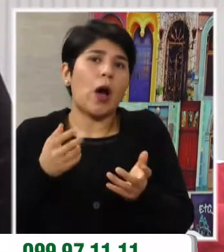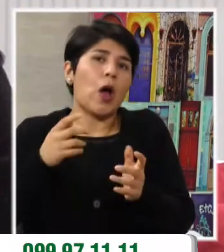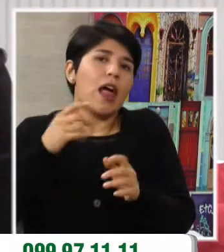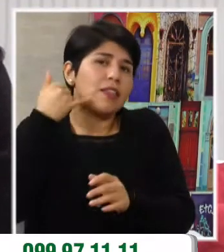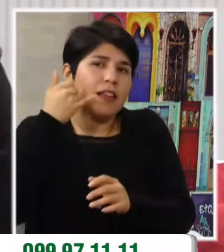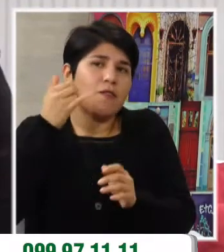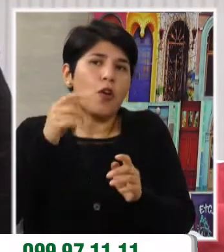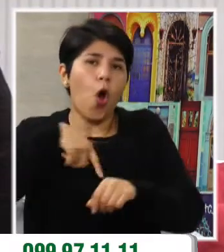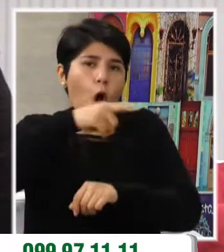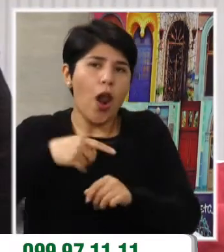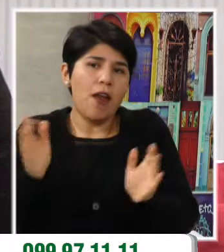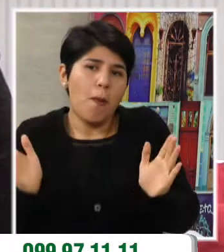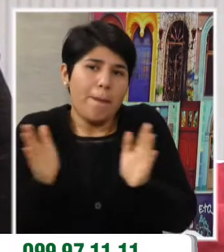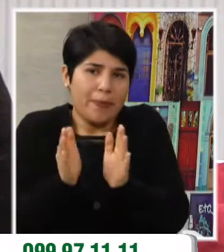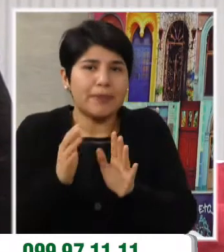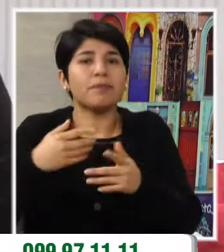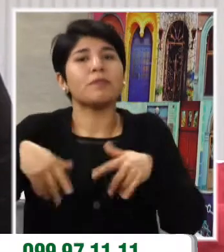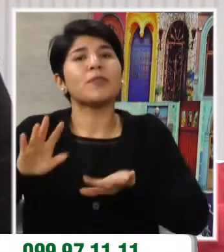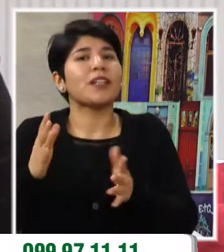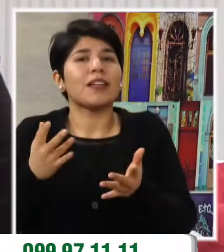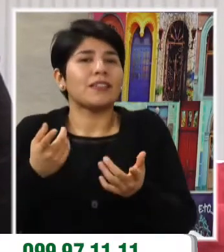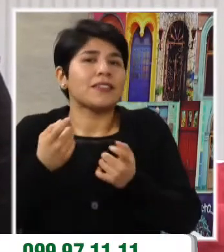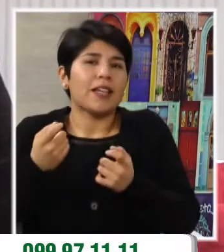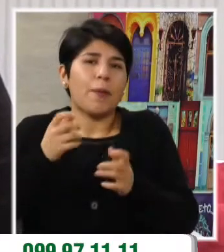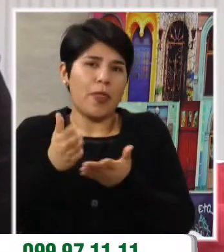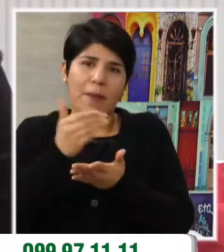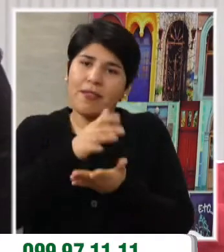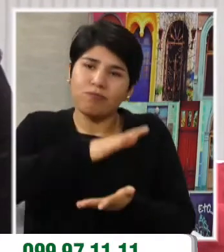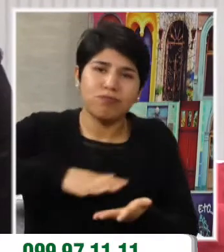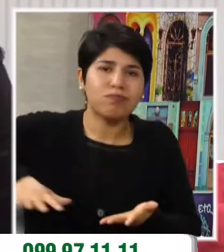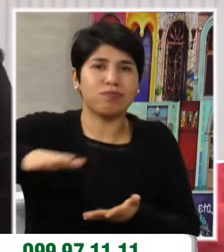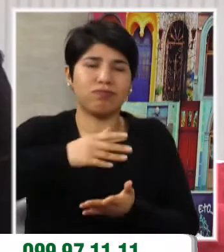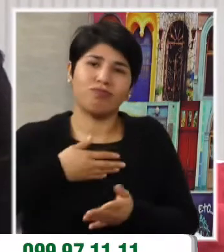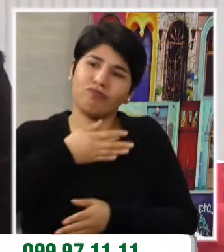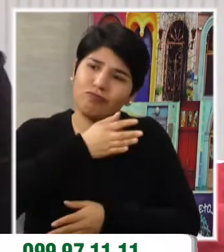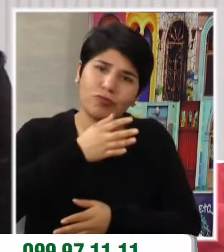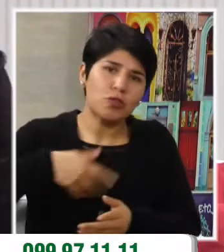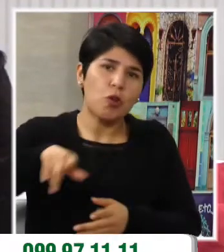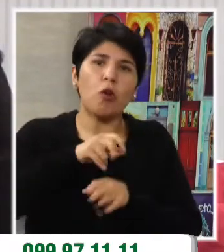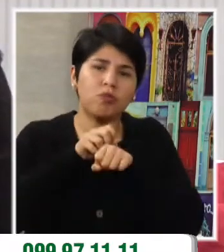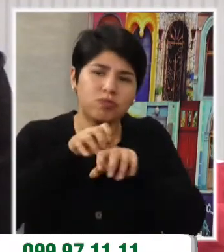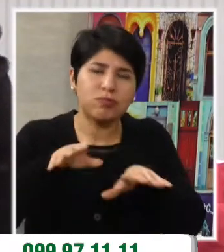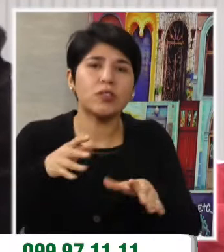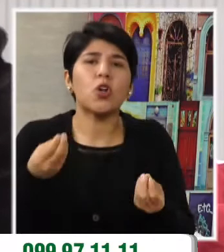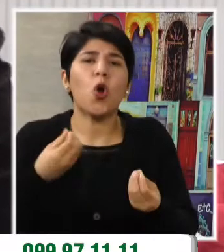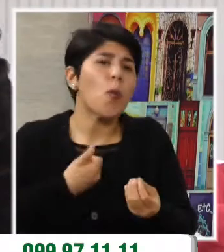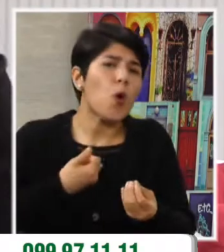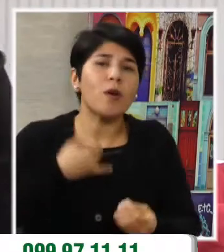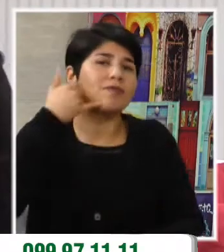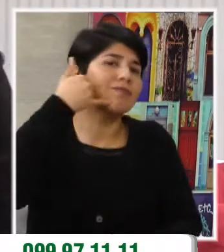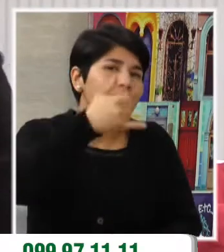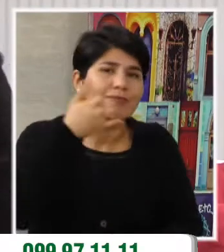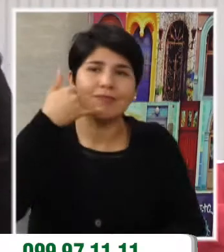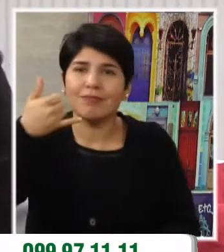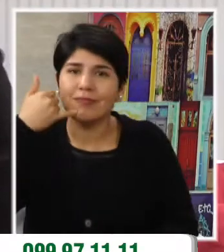porque es necesario llegar a todo el departamento y de esta manera si llegamos telefónicamente por